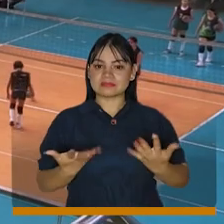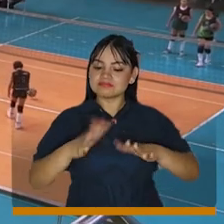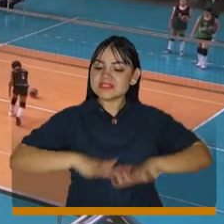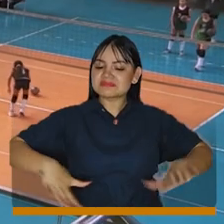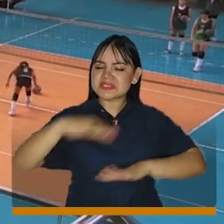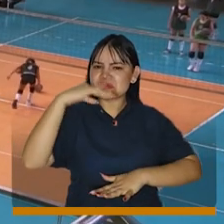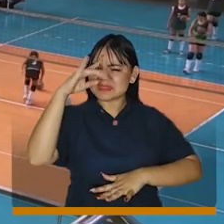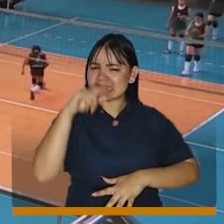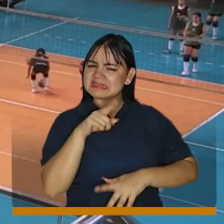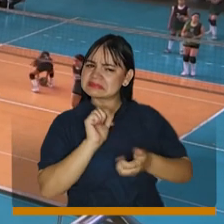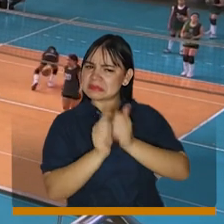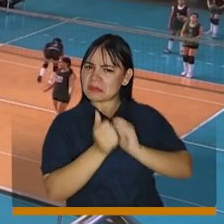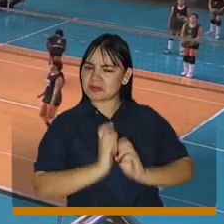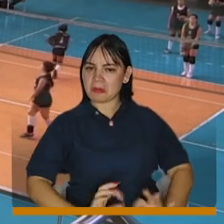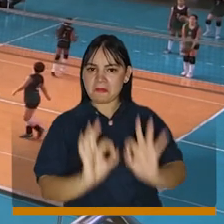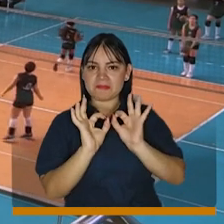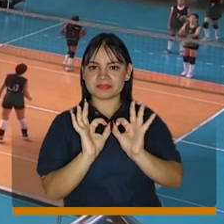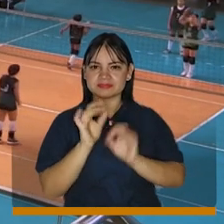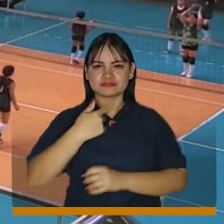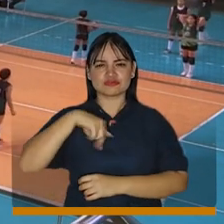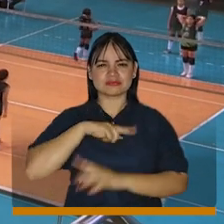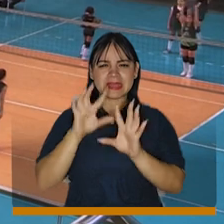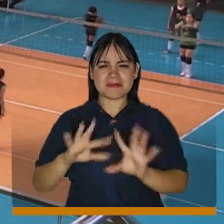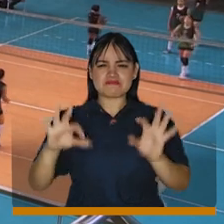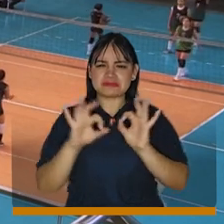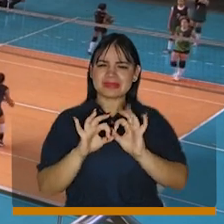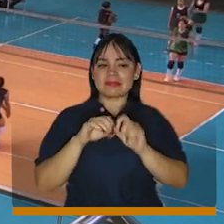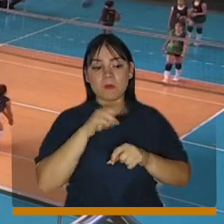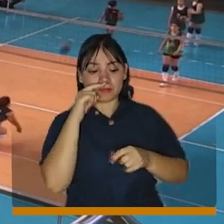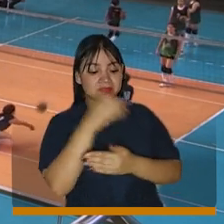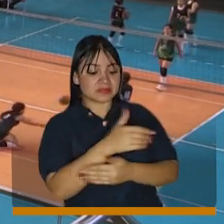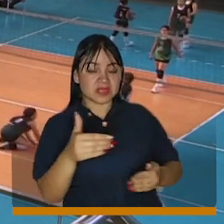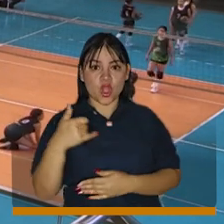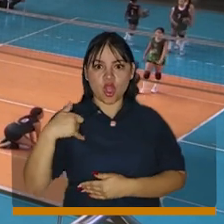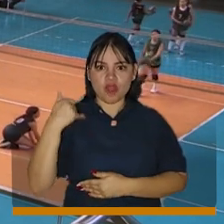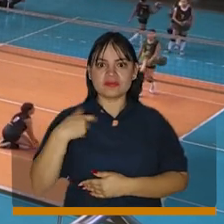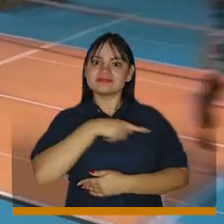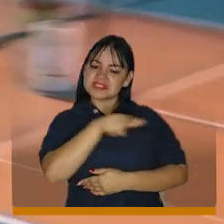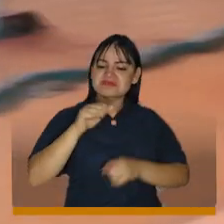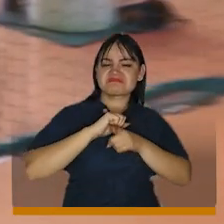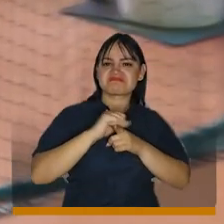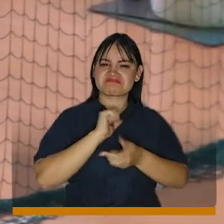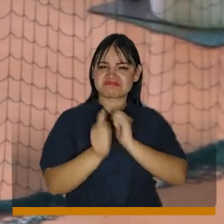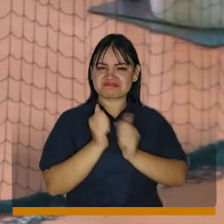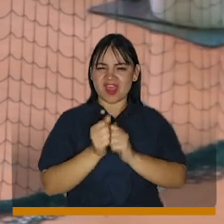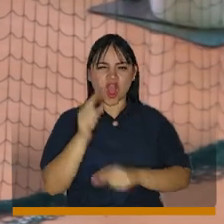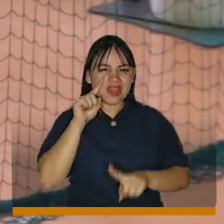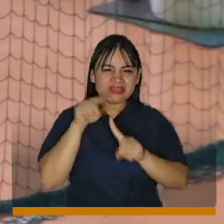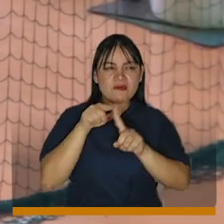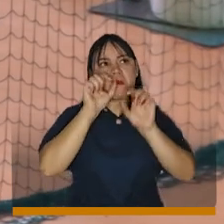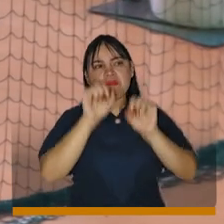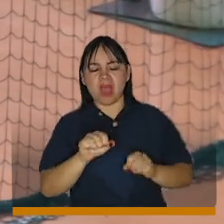El deporte, si bien en la ciudad de Medellín está muy bien concebido, para nosotros es importantísimo que nuestros niños jóvenes practiquen el deporte para que